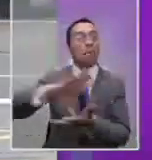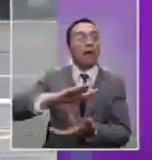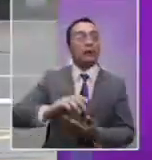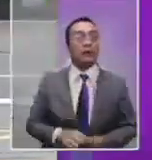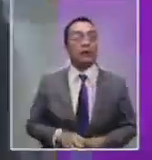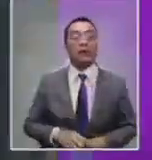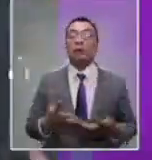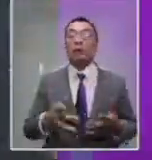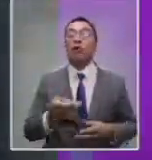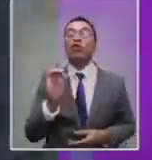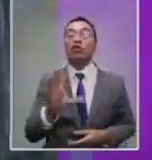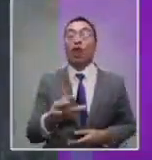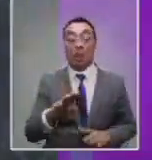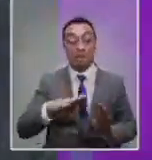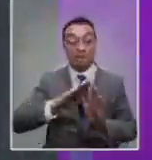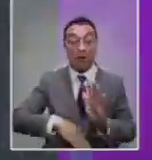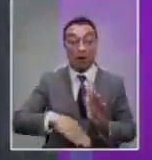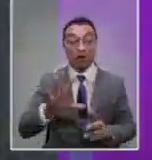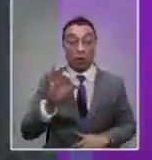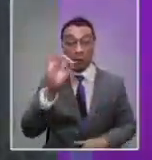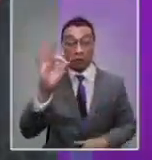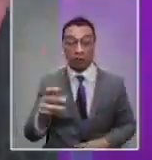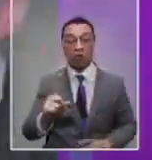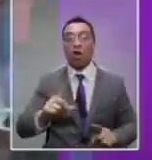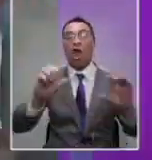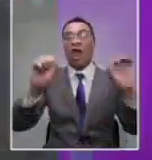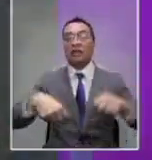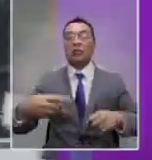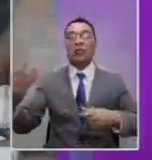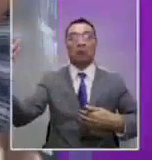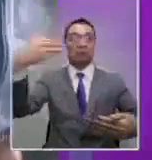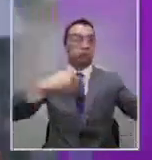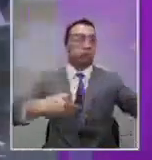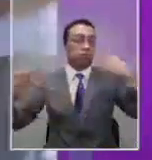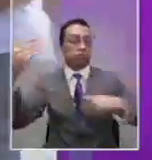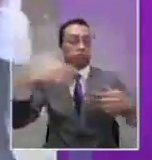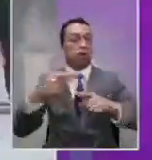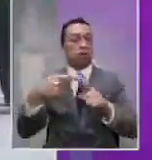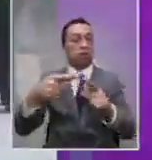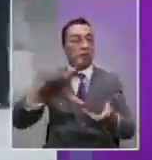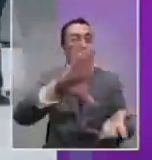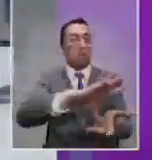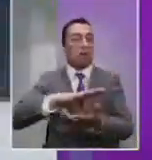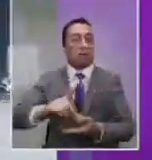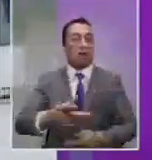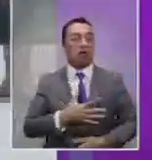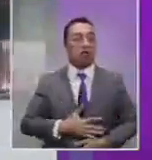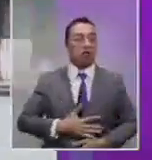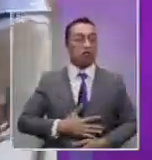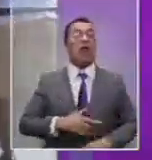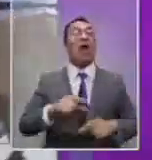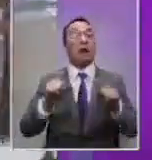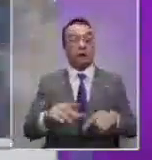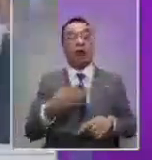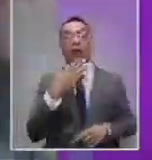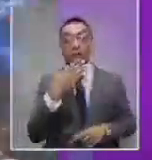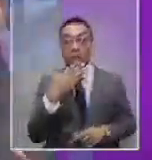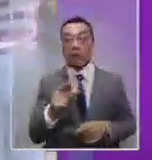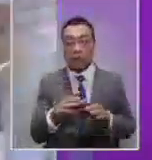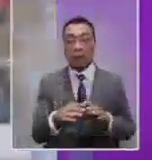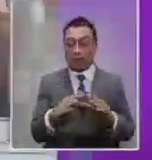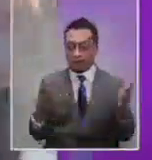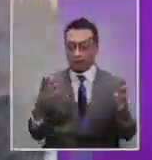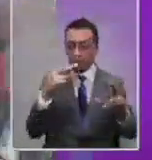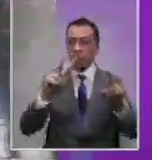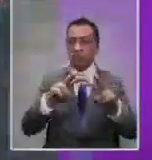extranjero. Y no solo porque menos de la mitad de los chilenos acepta la llegada masiva de inmigrantes de diversas nacionalidades, sino que también se